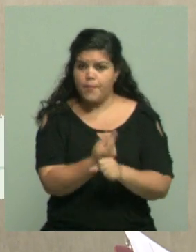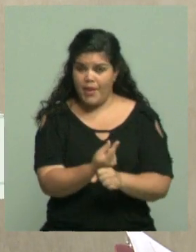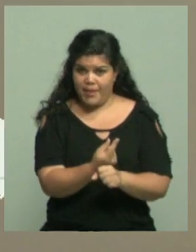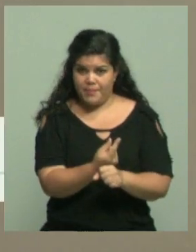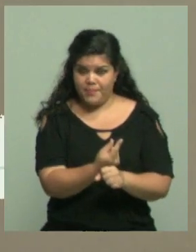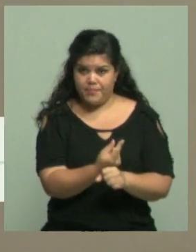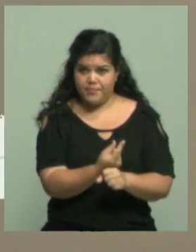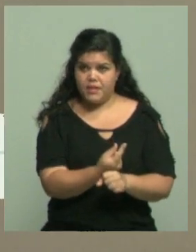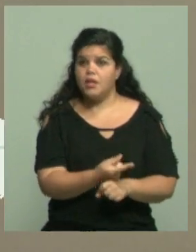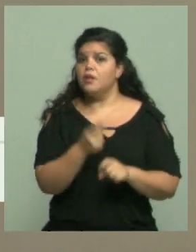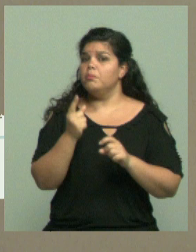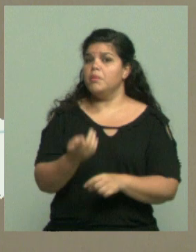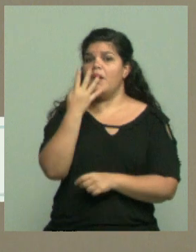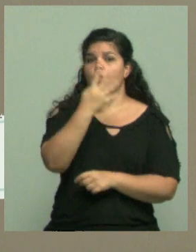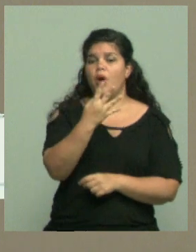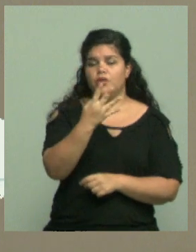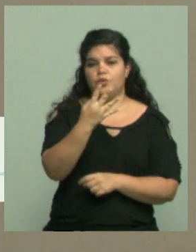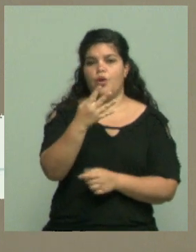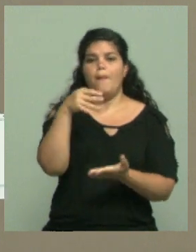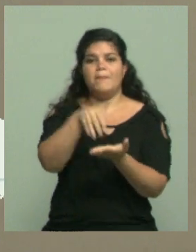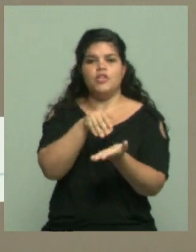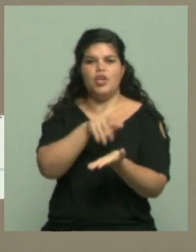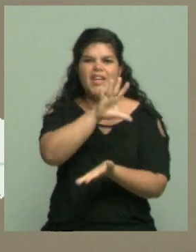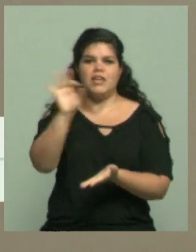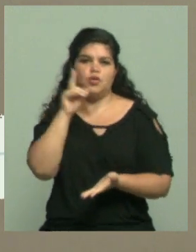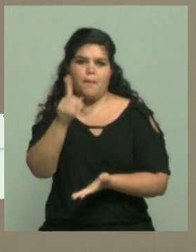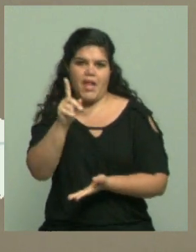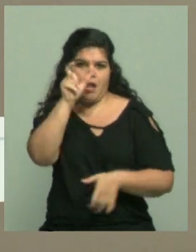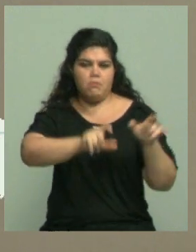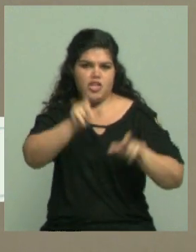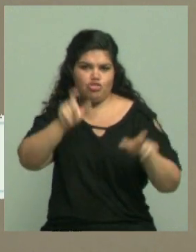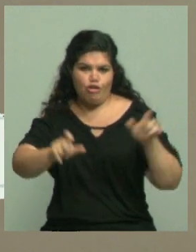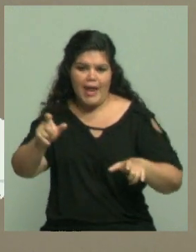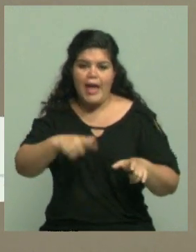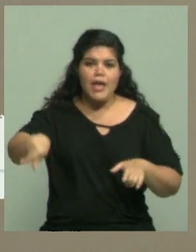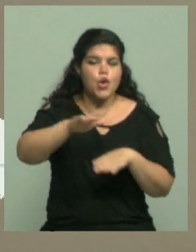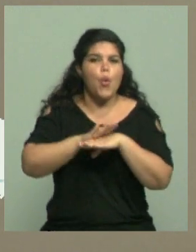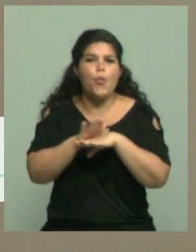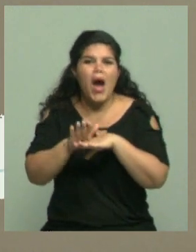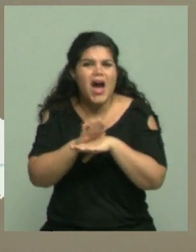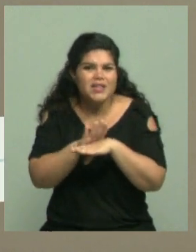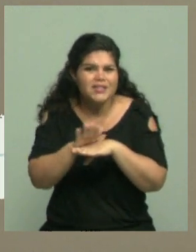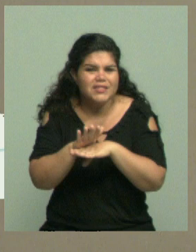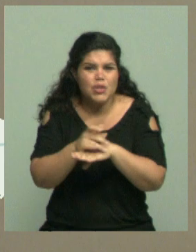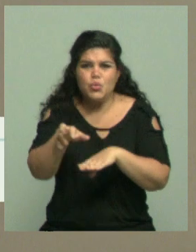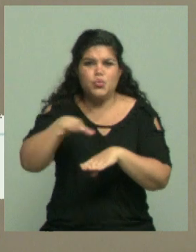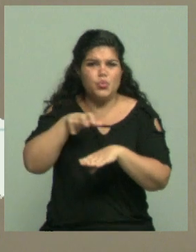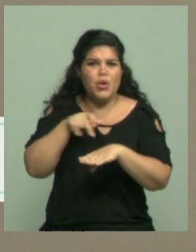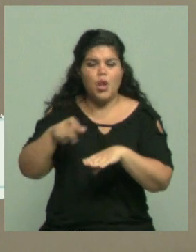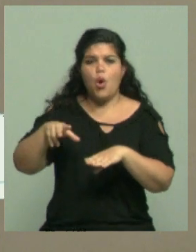Claro, porque estamos hablando de 4 millones y medio que está cobrando el ingreso más básico, más bajo, frente